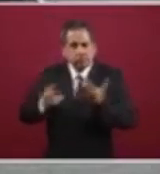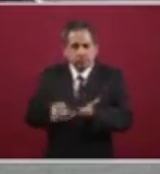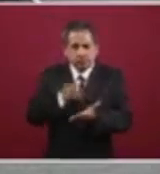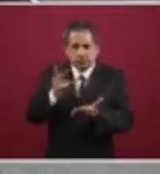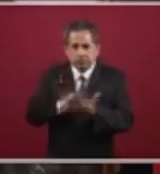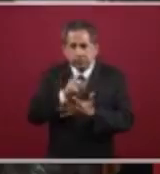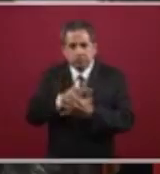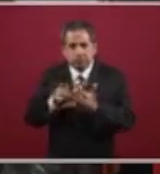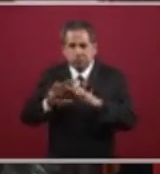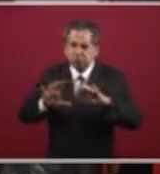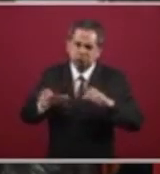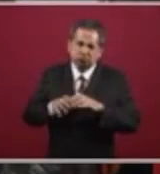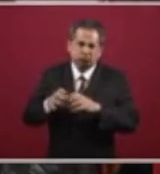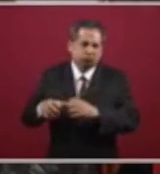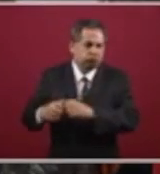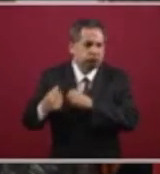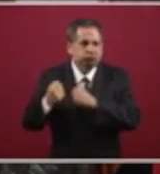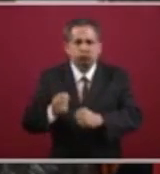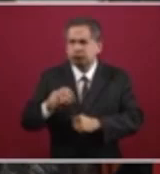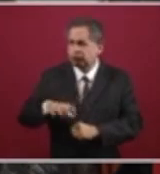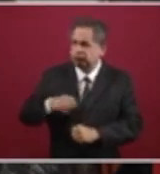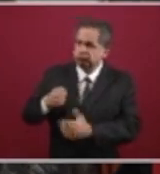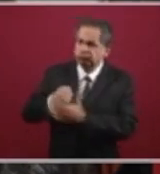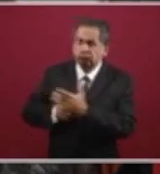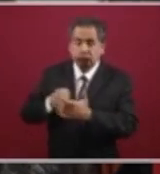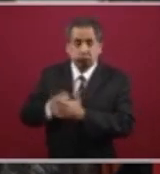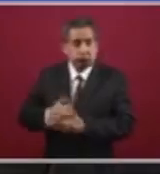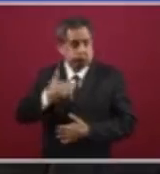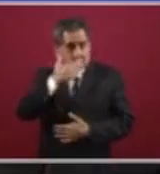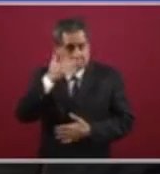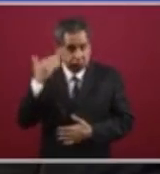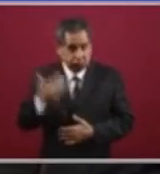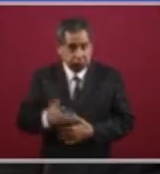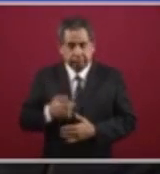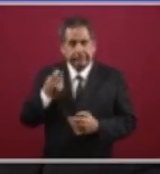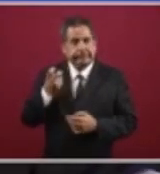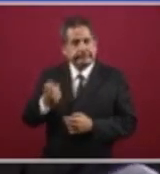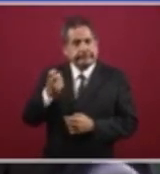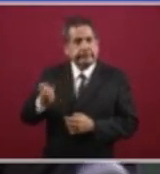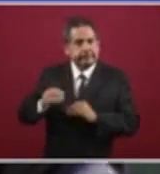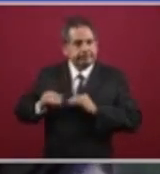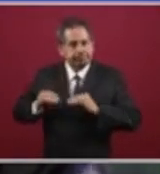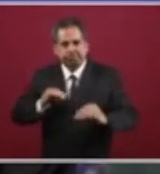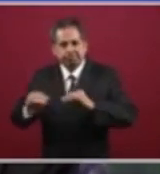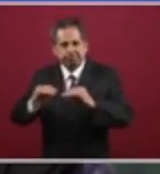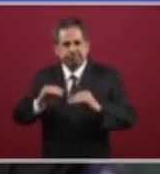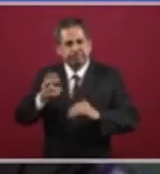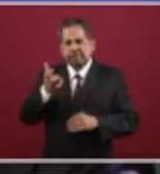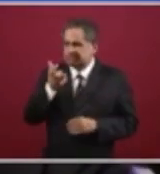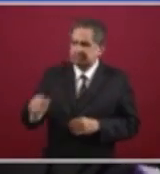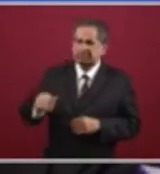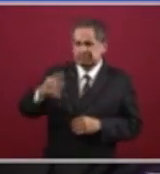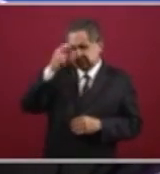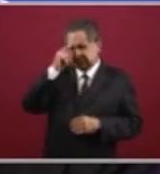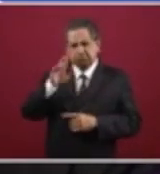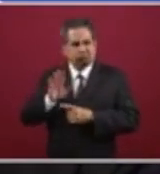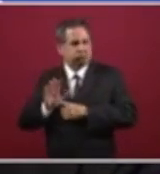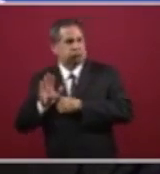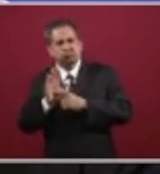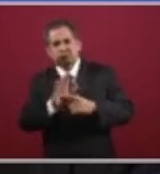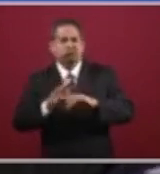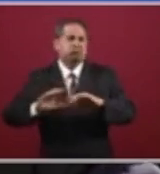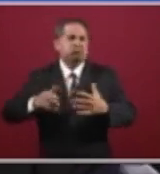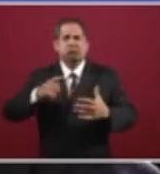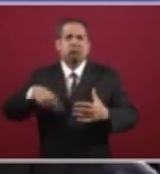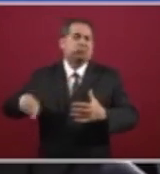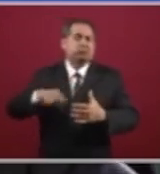inimaginable. Todos estos movimientos y muchos más son parte del rostro de un México que ha exigido